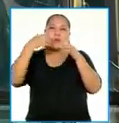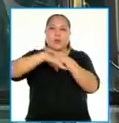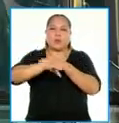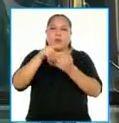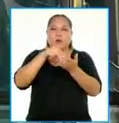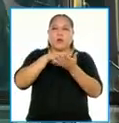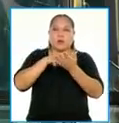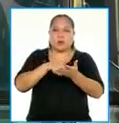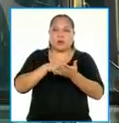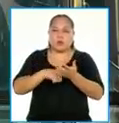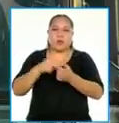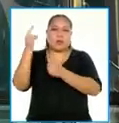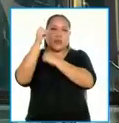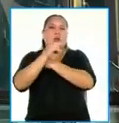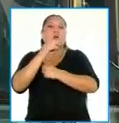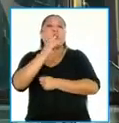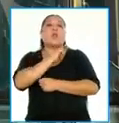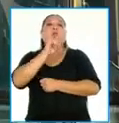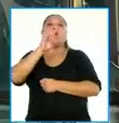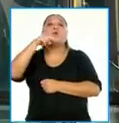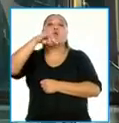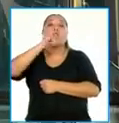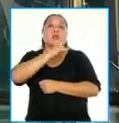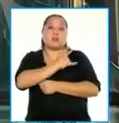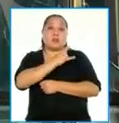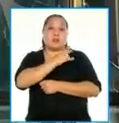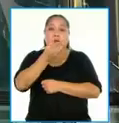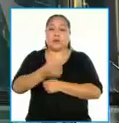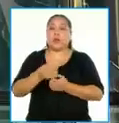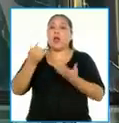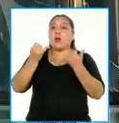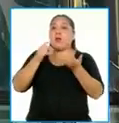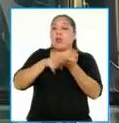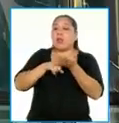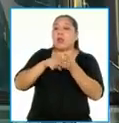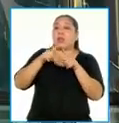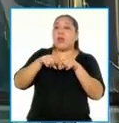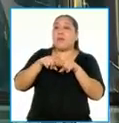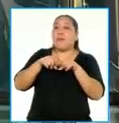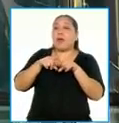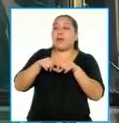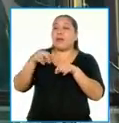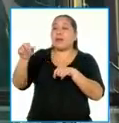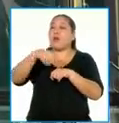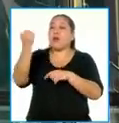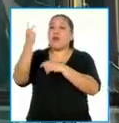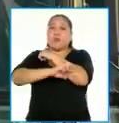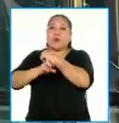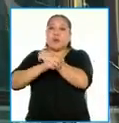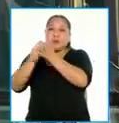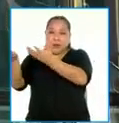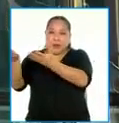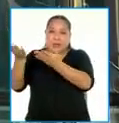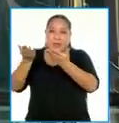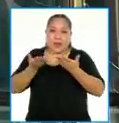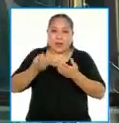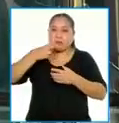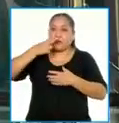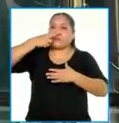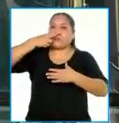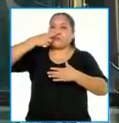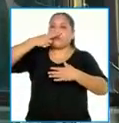Universidad Nacional de Ingeniería y hoy estamos dependiendo de países vecinos para traer oxígeno al Perú. ¿Por qué no